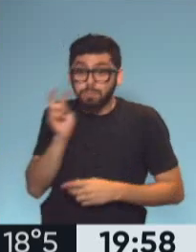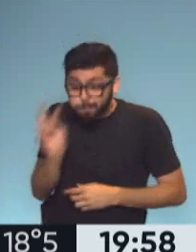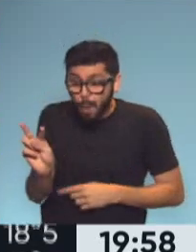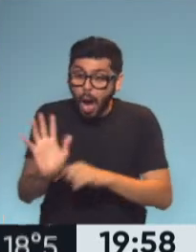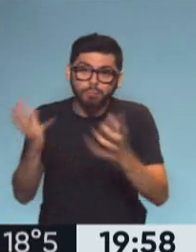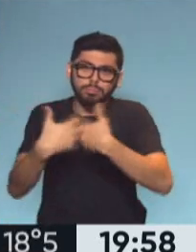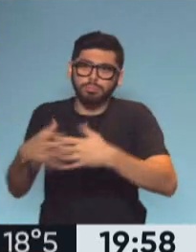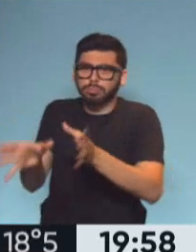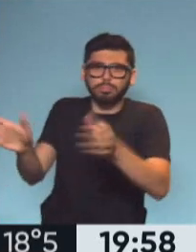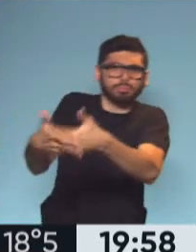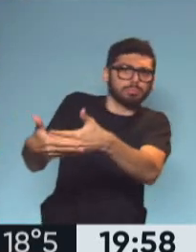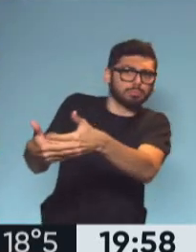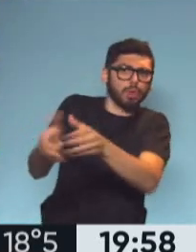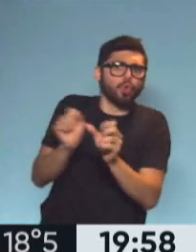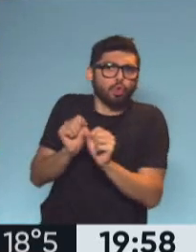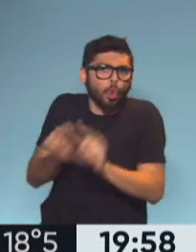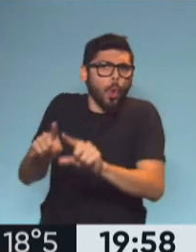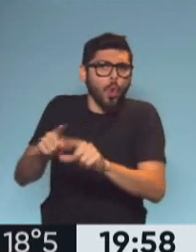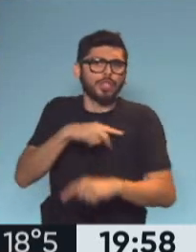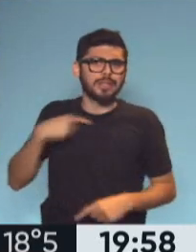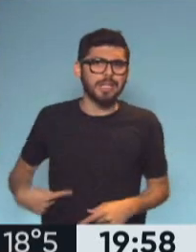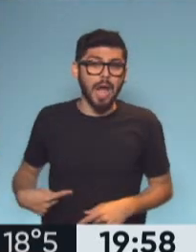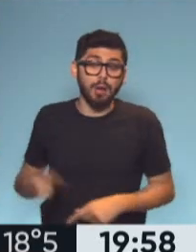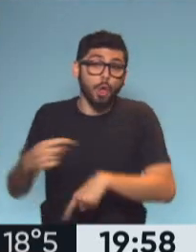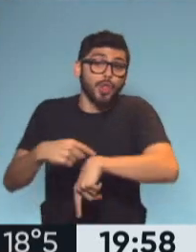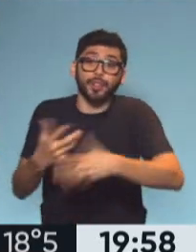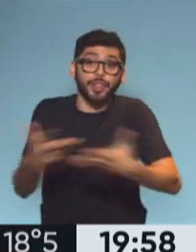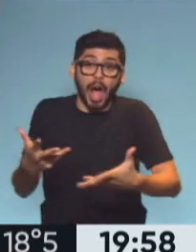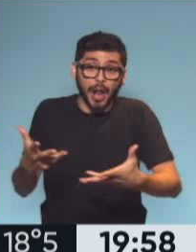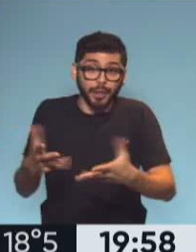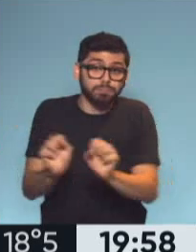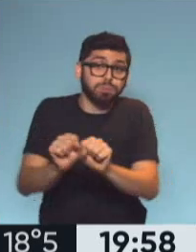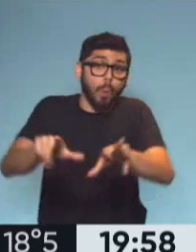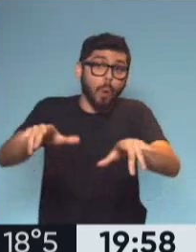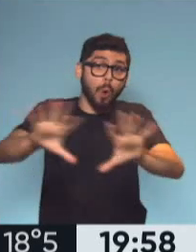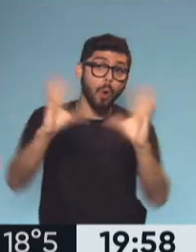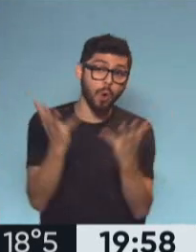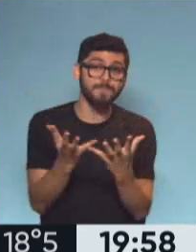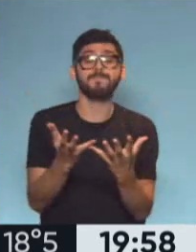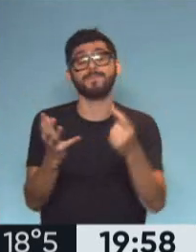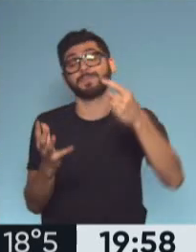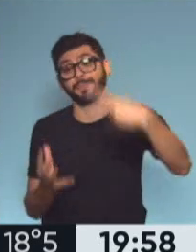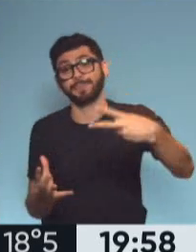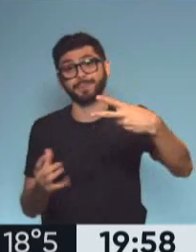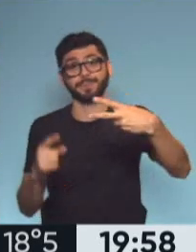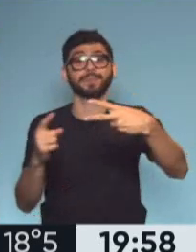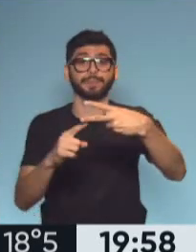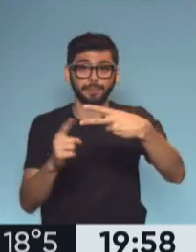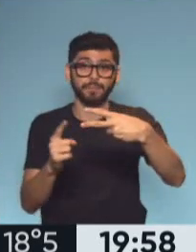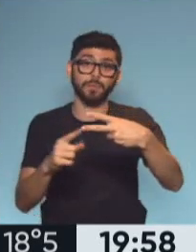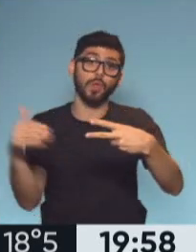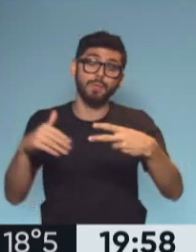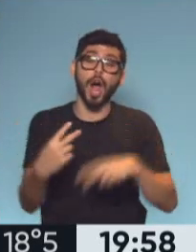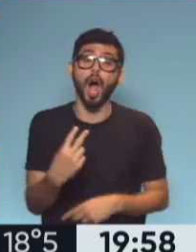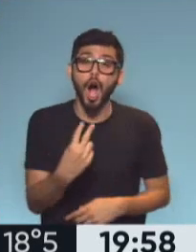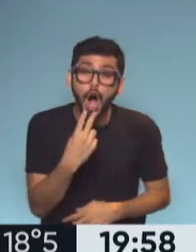frontera y esto se hubiera limitado a China. Bueno, lo hicieron tarde. Por eso llevó al segundo ítem. Se retrasó al 11 de